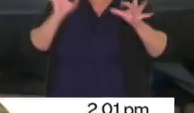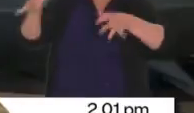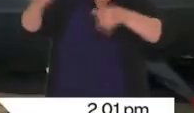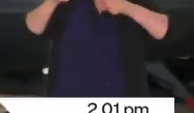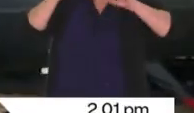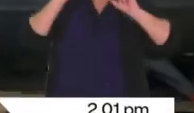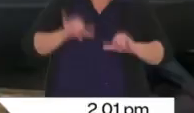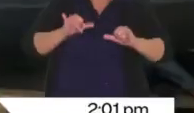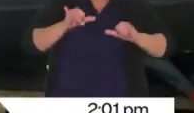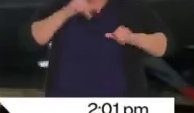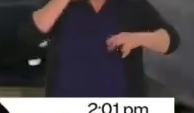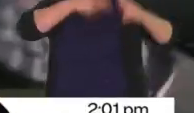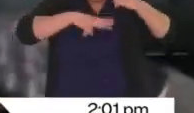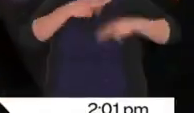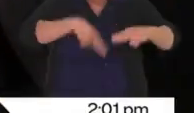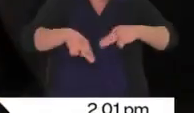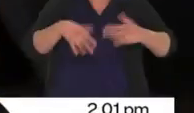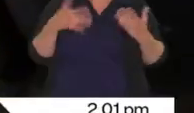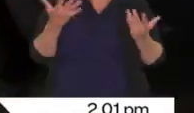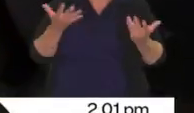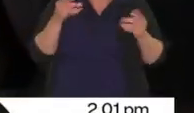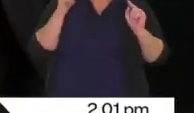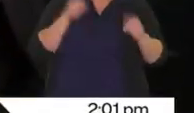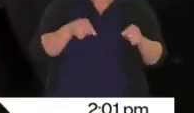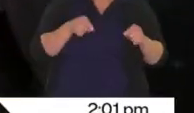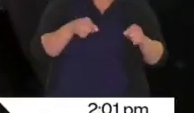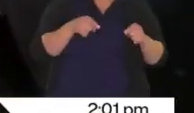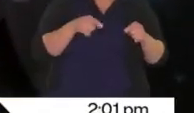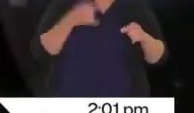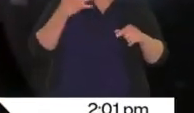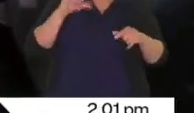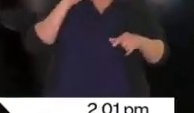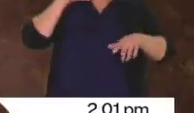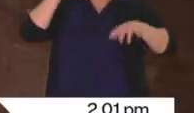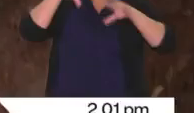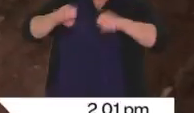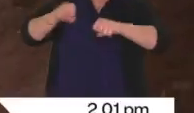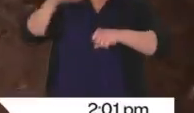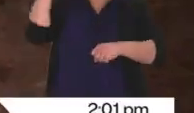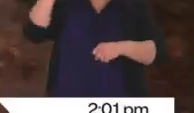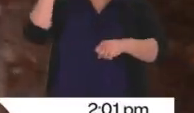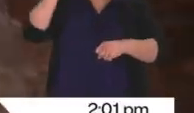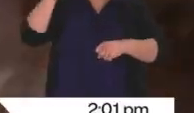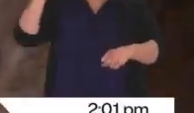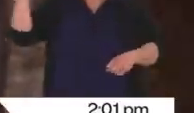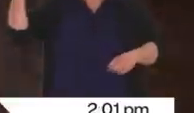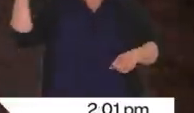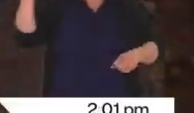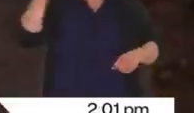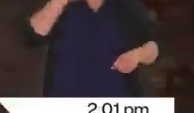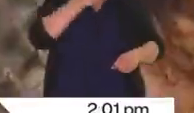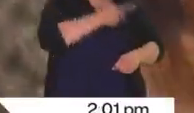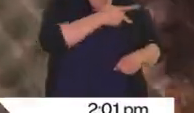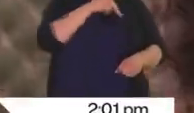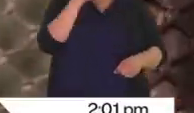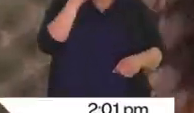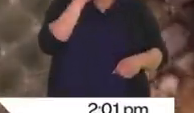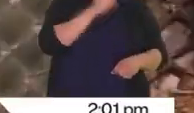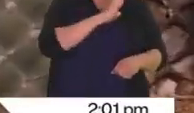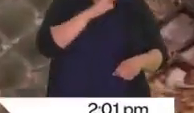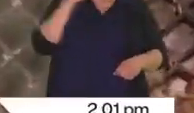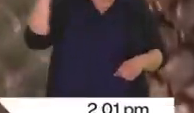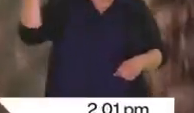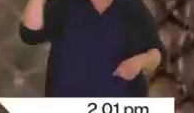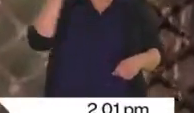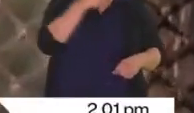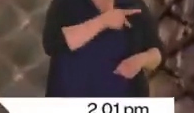Cúcuta y Desde esa ciudad Fue trasladada en un intenso operativo a Melgar un biopar que será su Nuevo Hogar el traslado fue